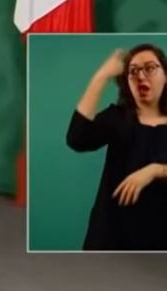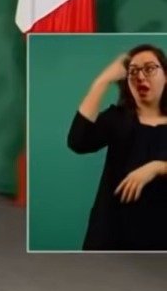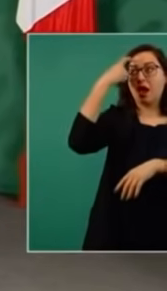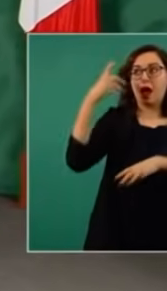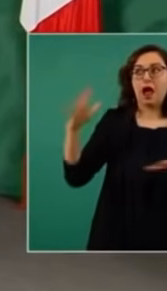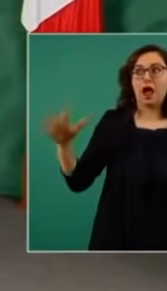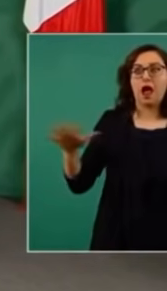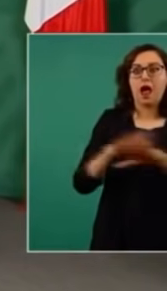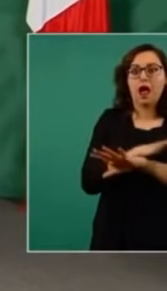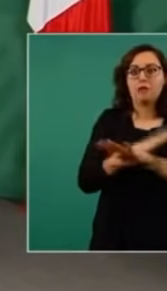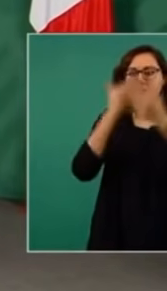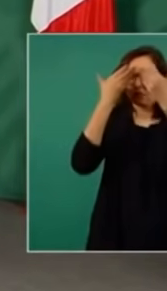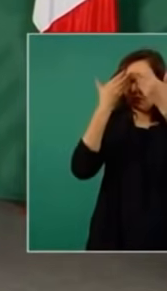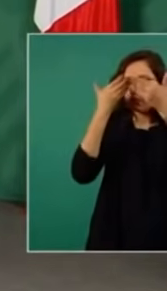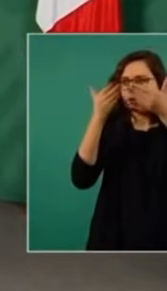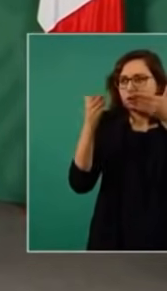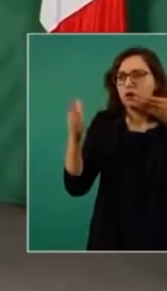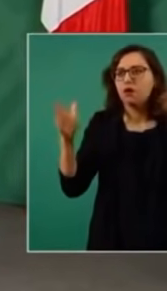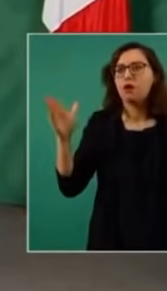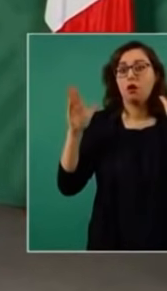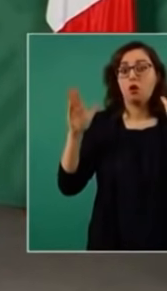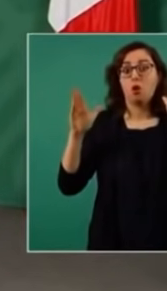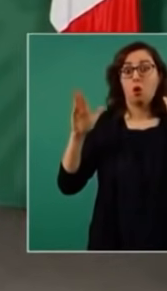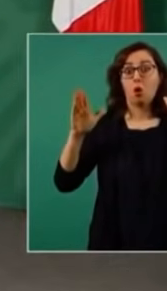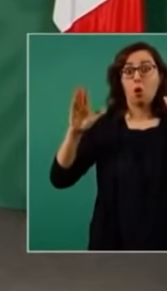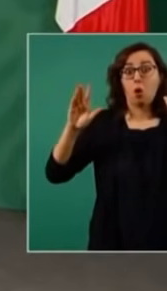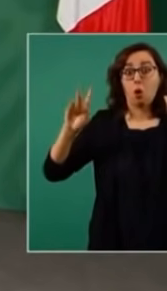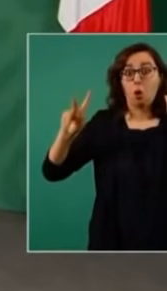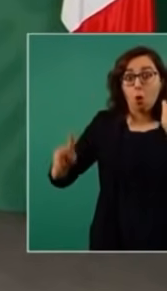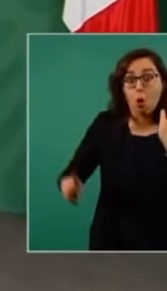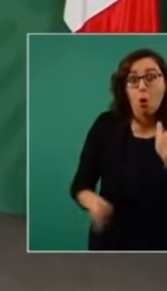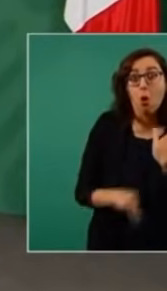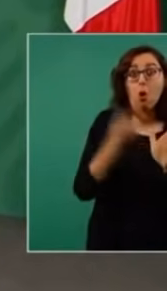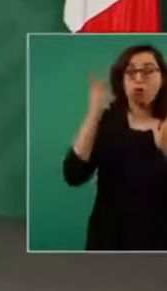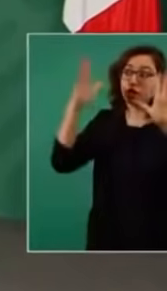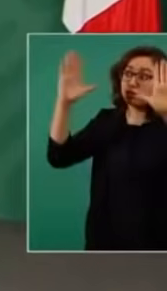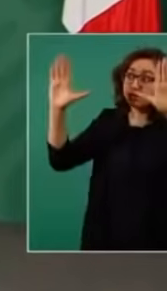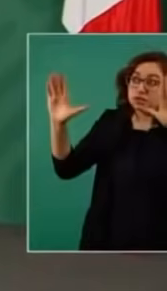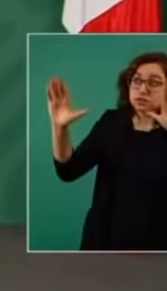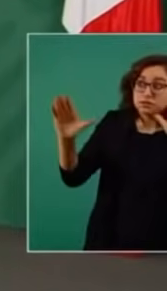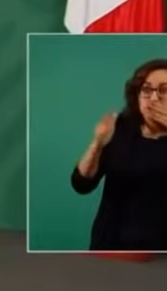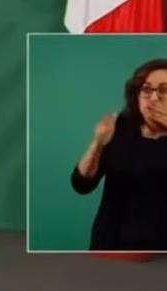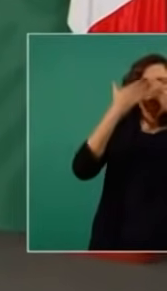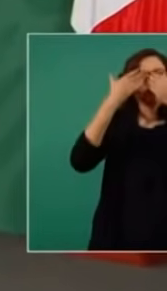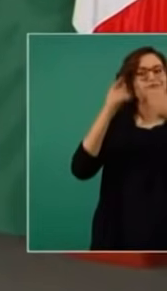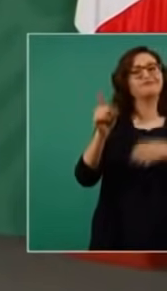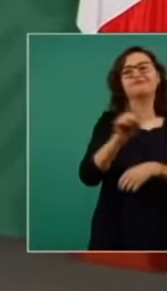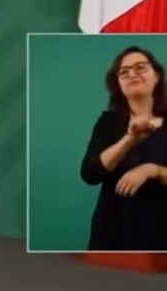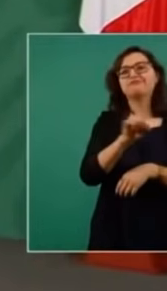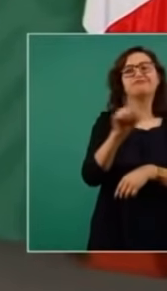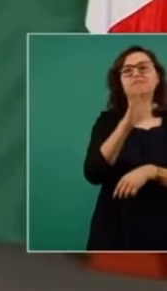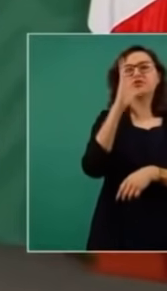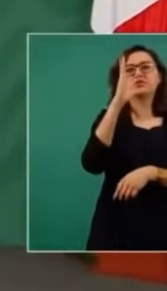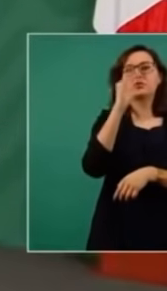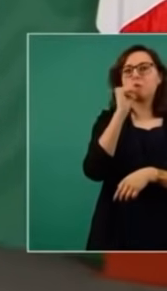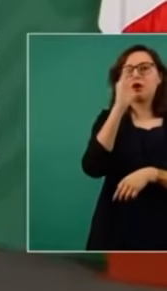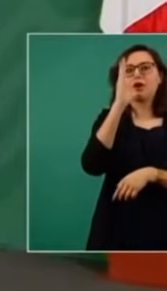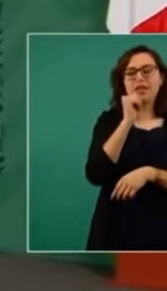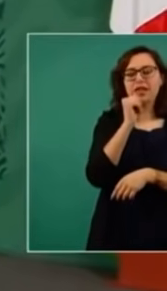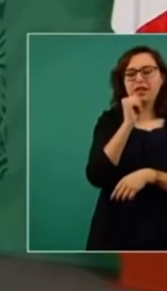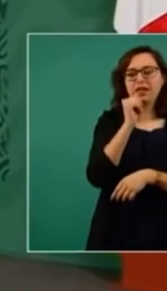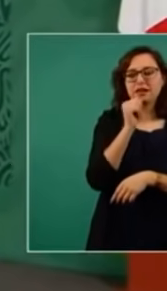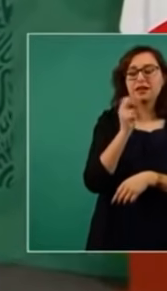cualquier programa, cualquier negocio, convenio que haga el país, lo informa ahí, es decir, total transparencia. Y eso yo creo